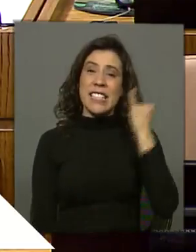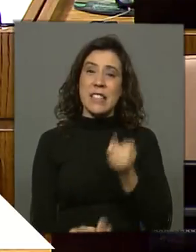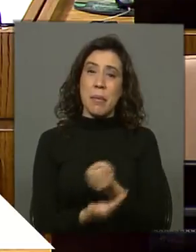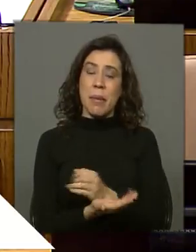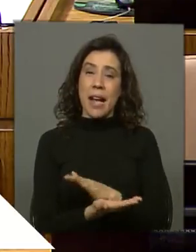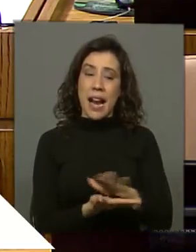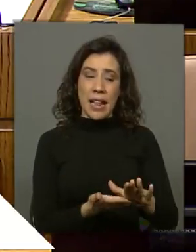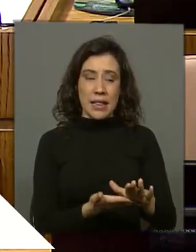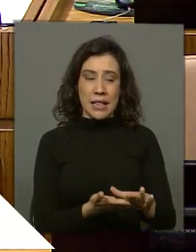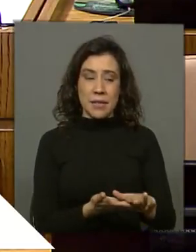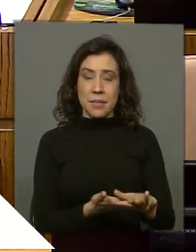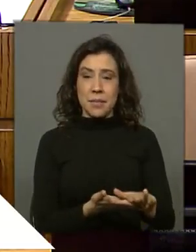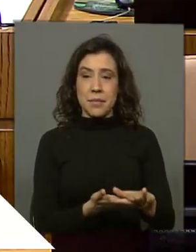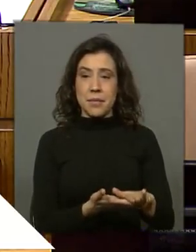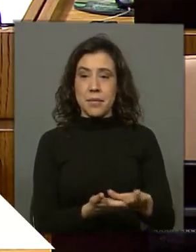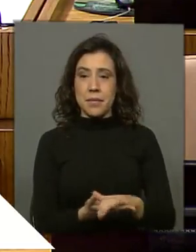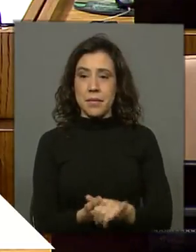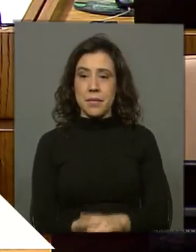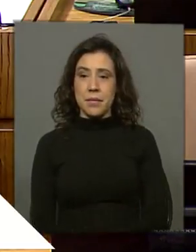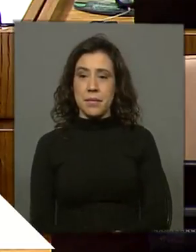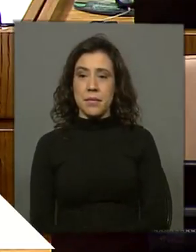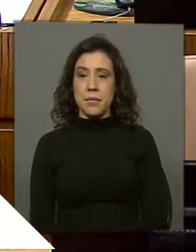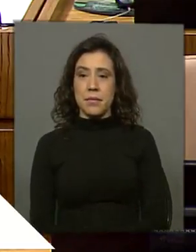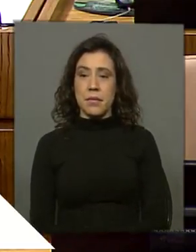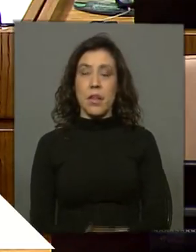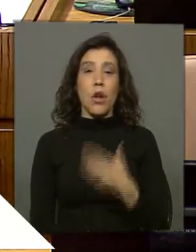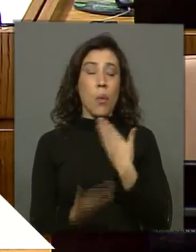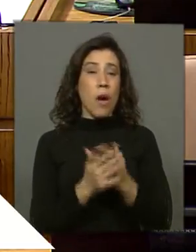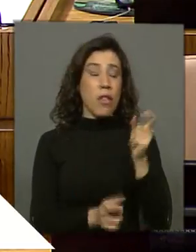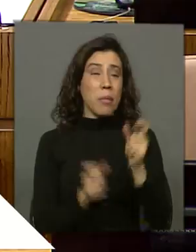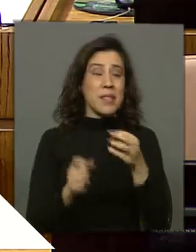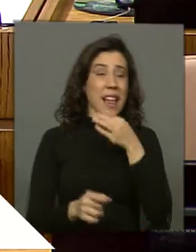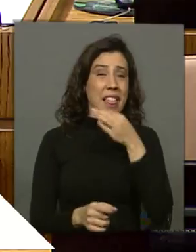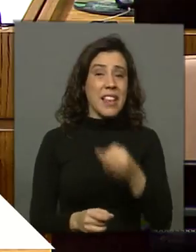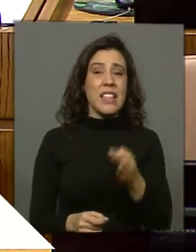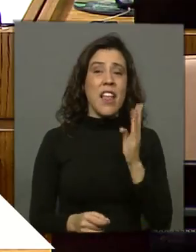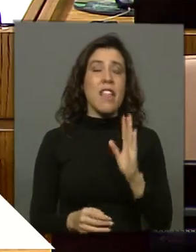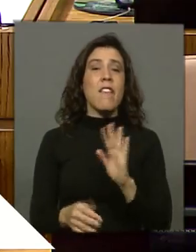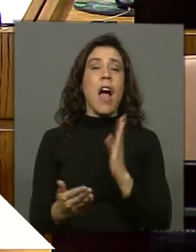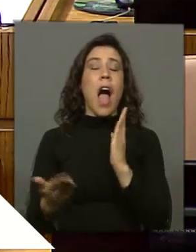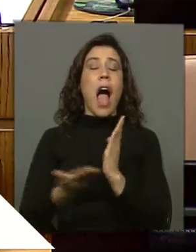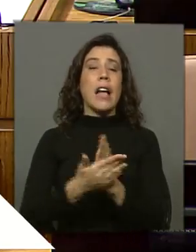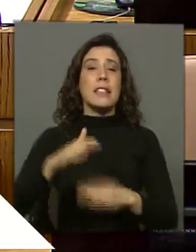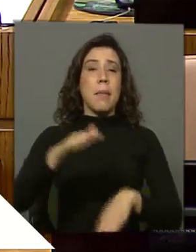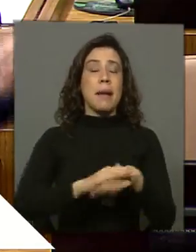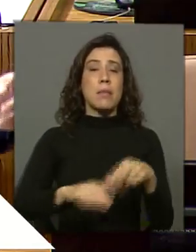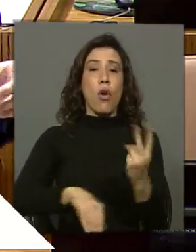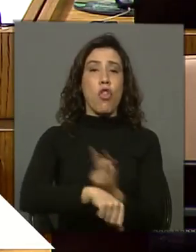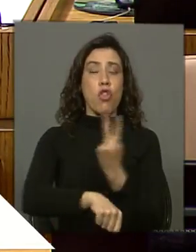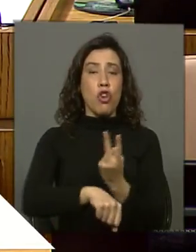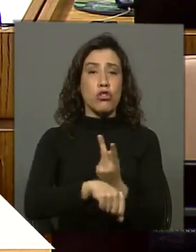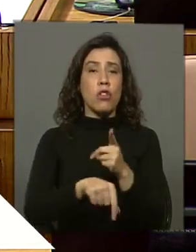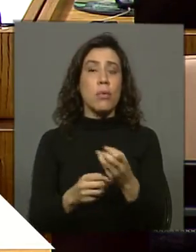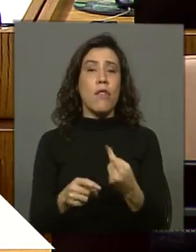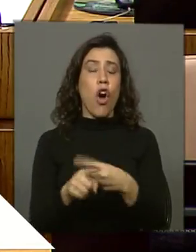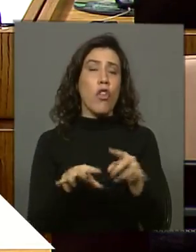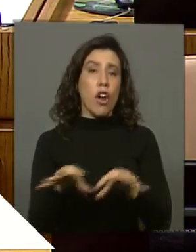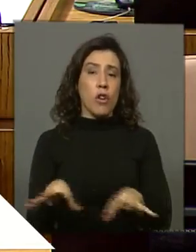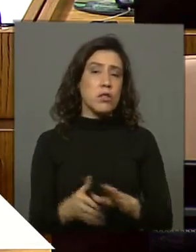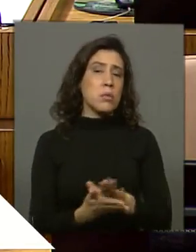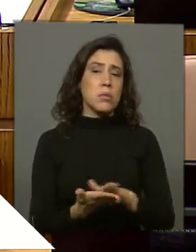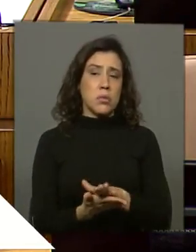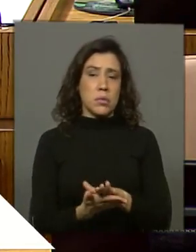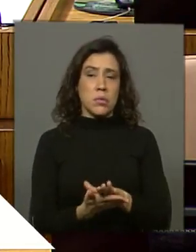gratuito ya se caía cuando ellos mismos sostenían que tenía que ser por dos horas y eso tenía otras consecuencias como cuáles